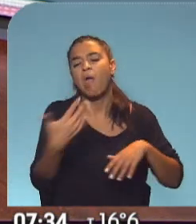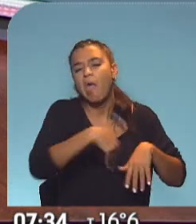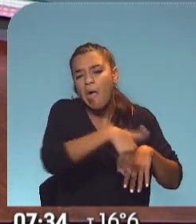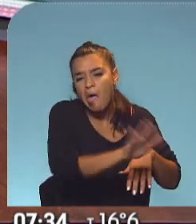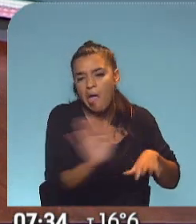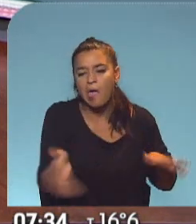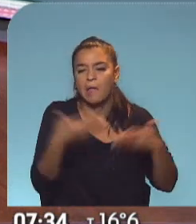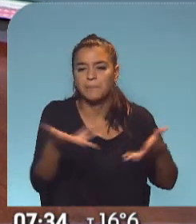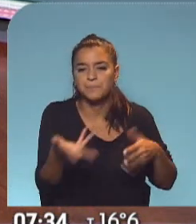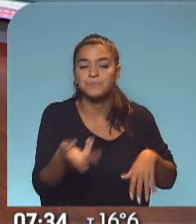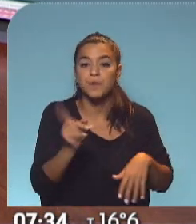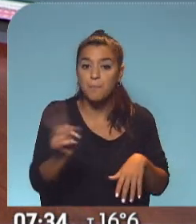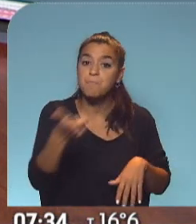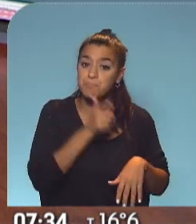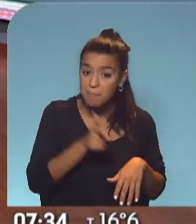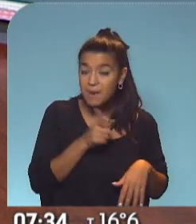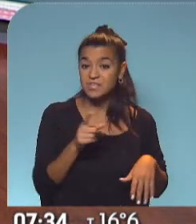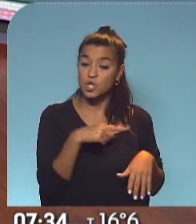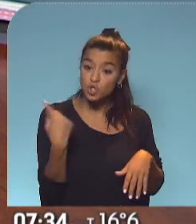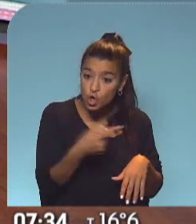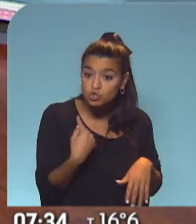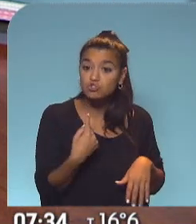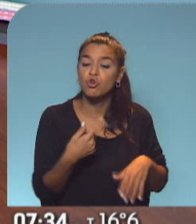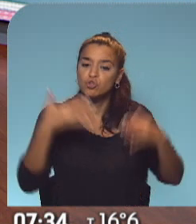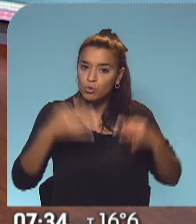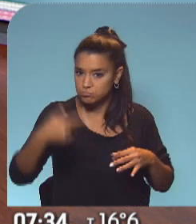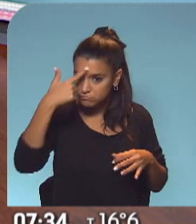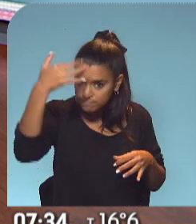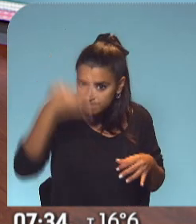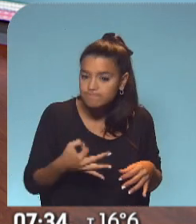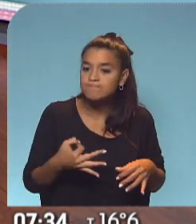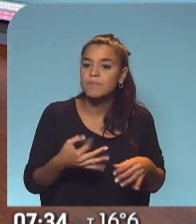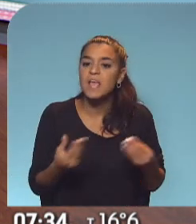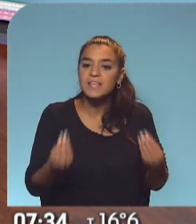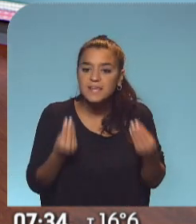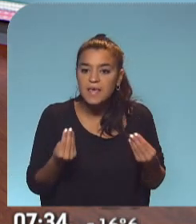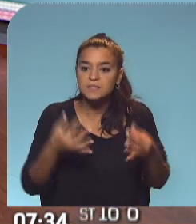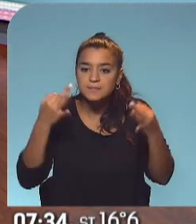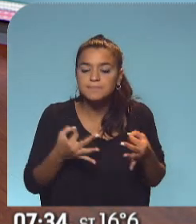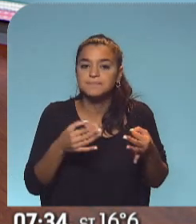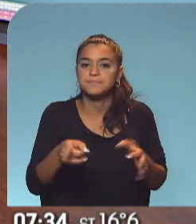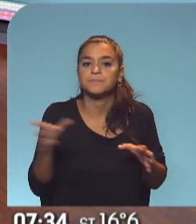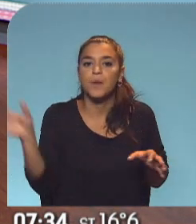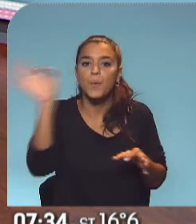que es este coronavirus. Me parece que nosotros, quienes estamos bien concientizados de lo que es justamente